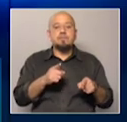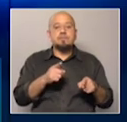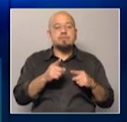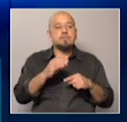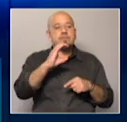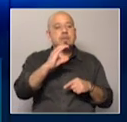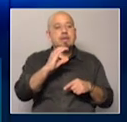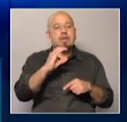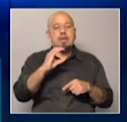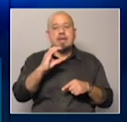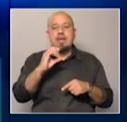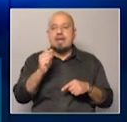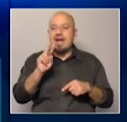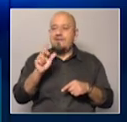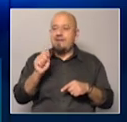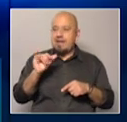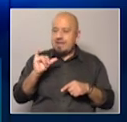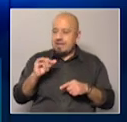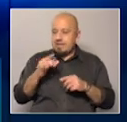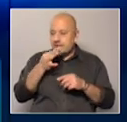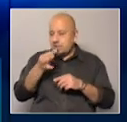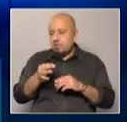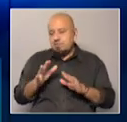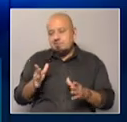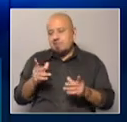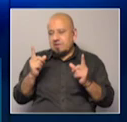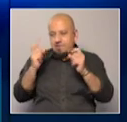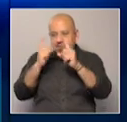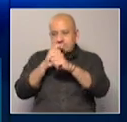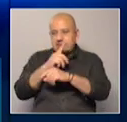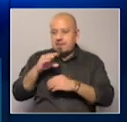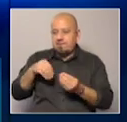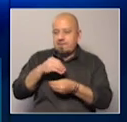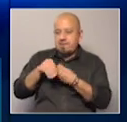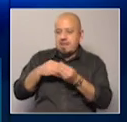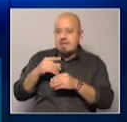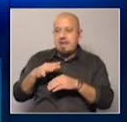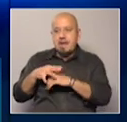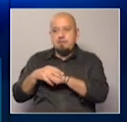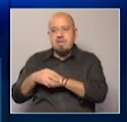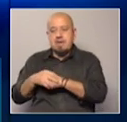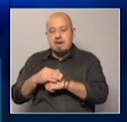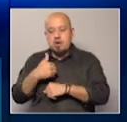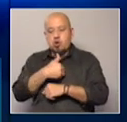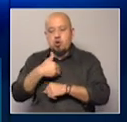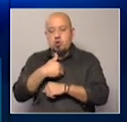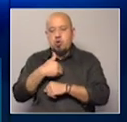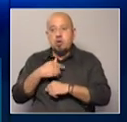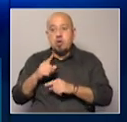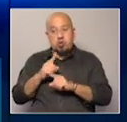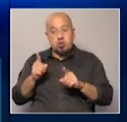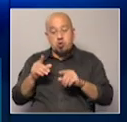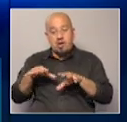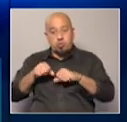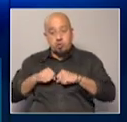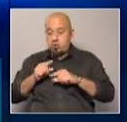Cavalli descartó de plano, dijo que sería muy difícil que estas familias amigas, a las que hacía referencia a Aurora Rolón, tengan un